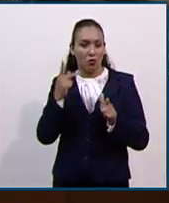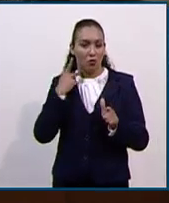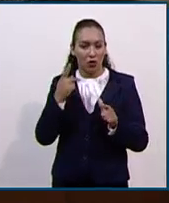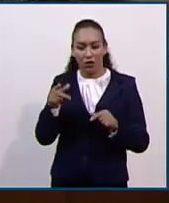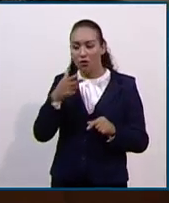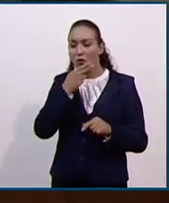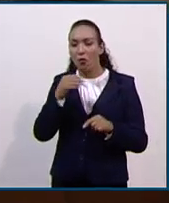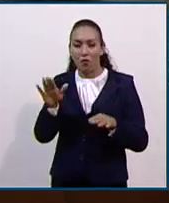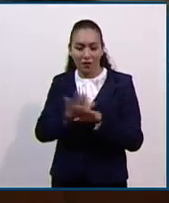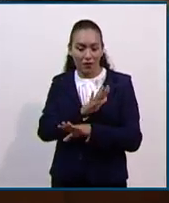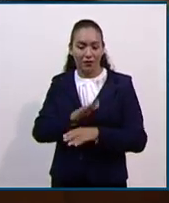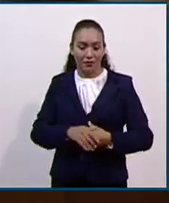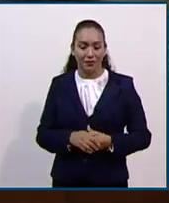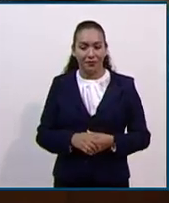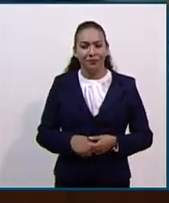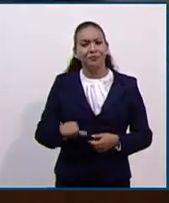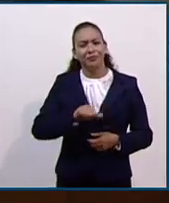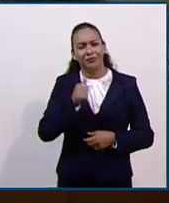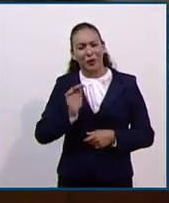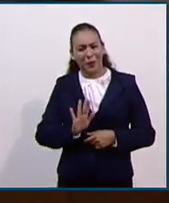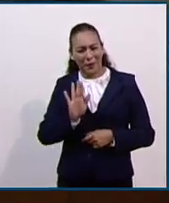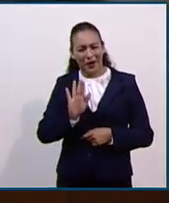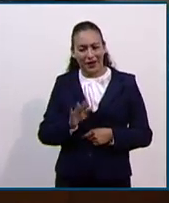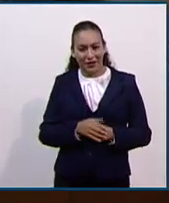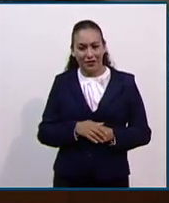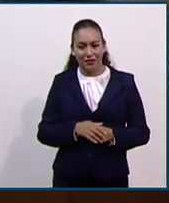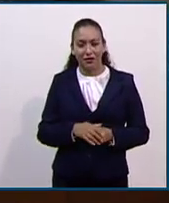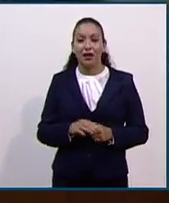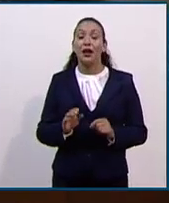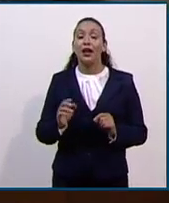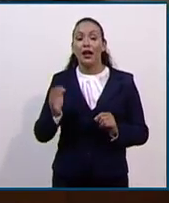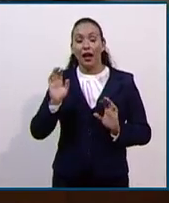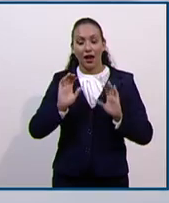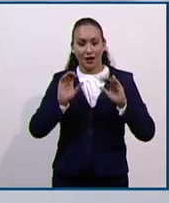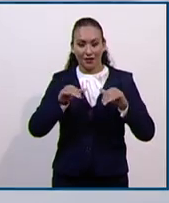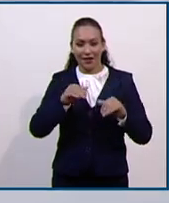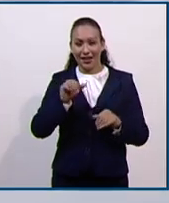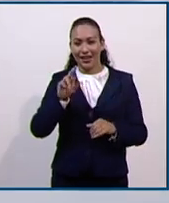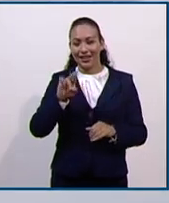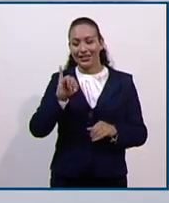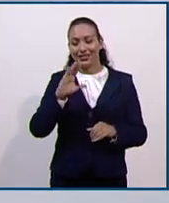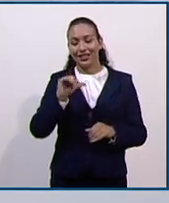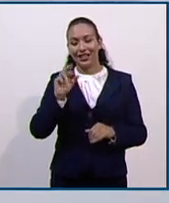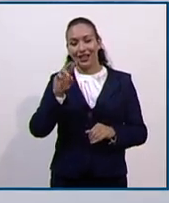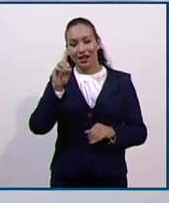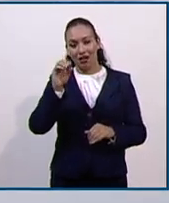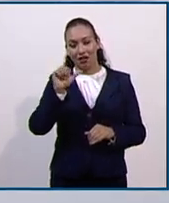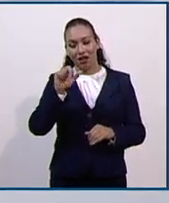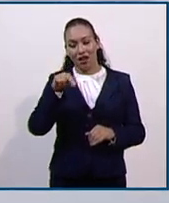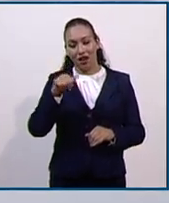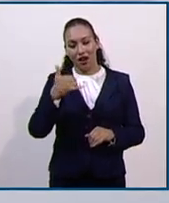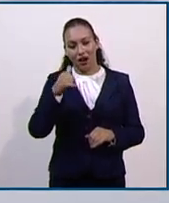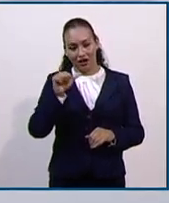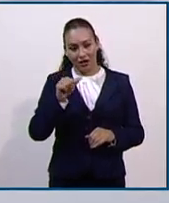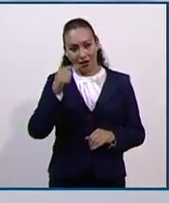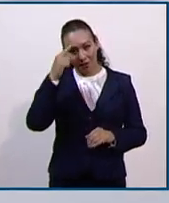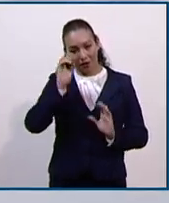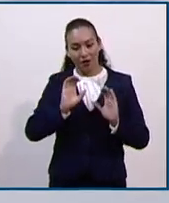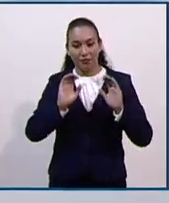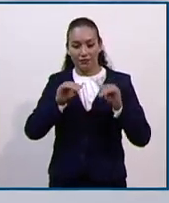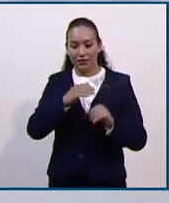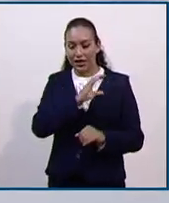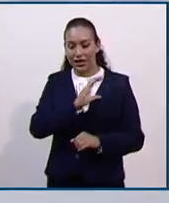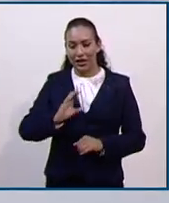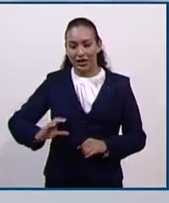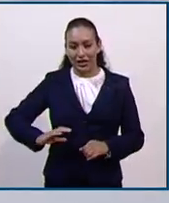otro asunto similar, la Sala Superior confirmó el registro de Ricardo Anaya como candidato del PAN al Senado de la República,